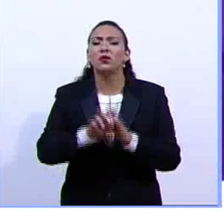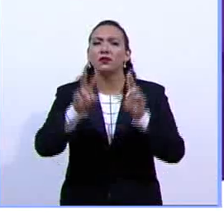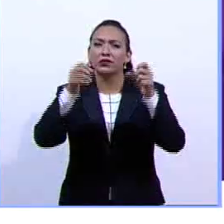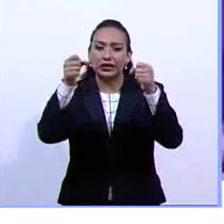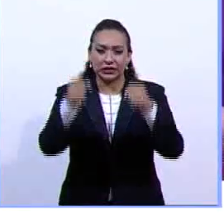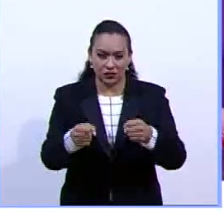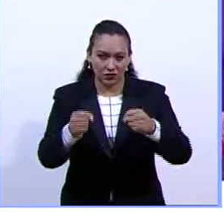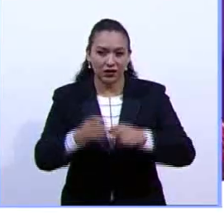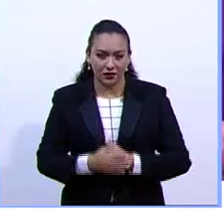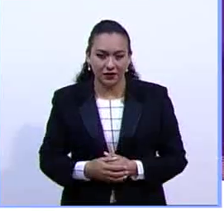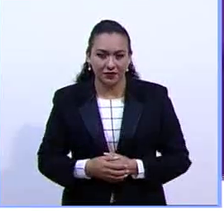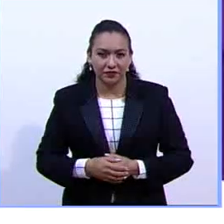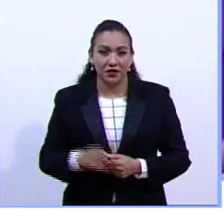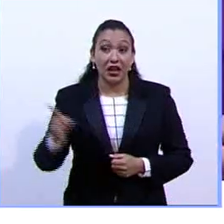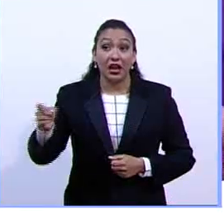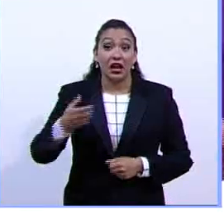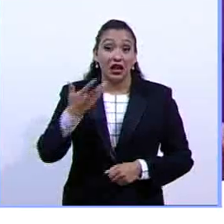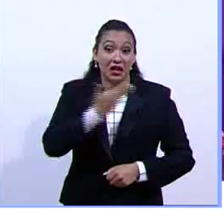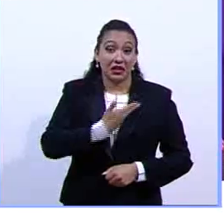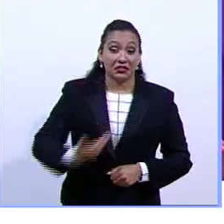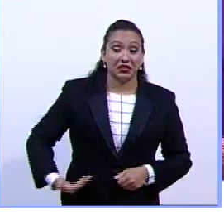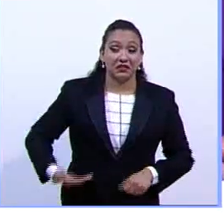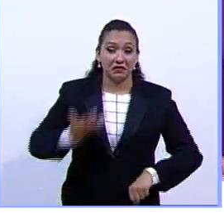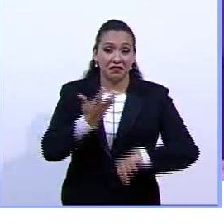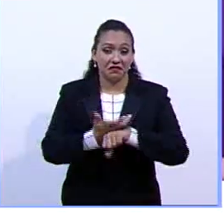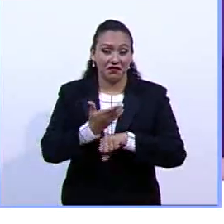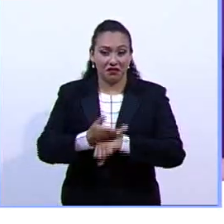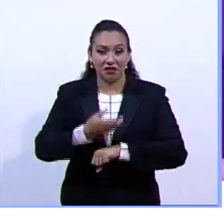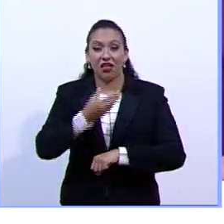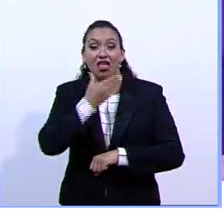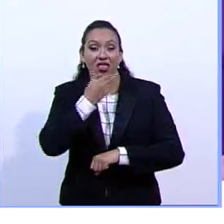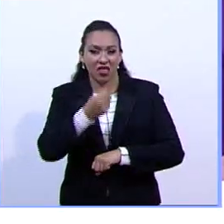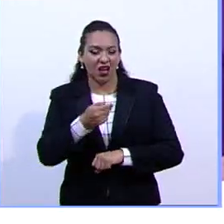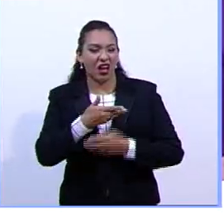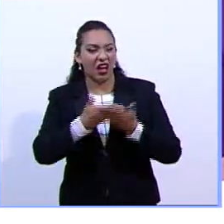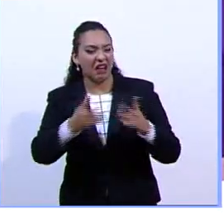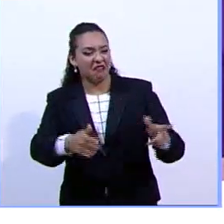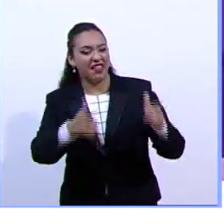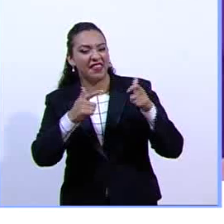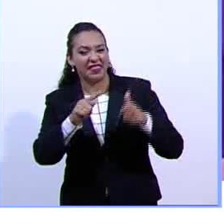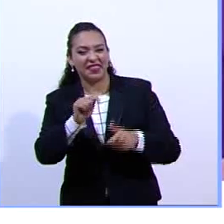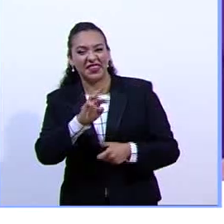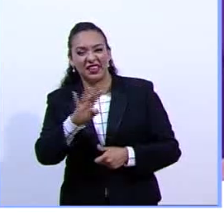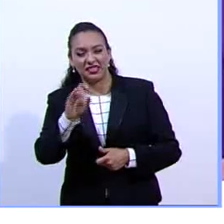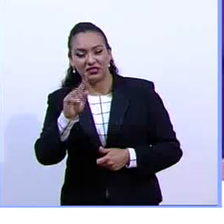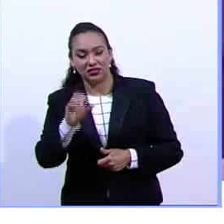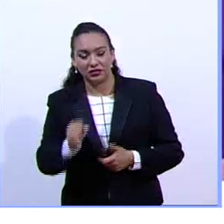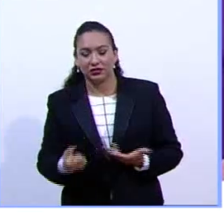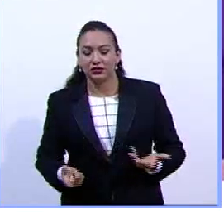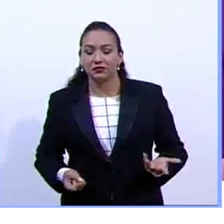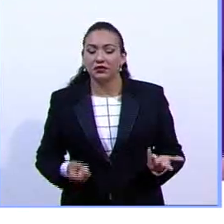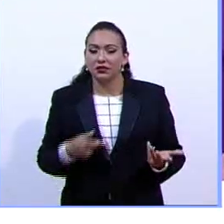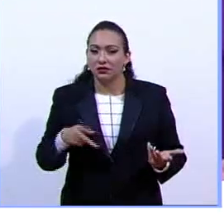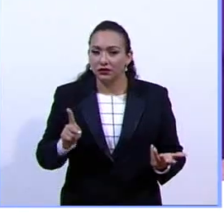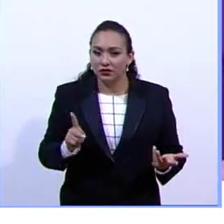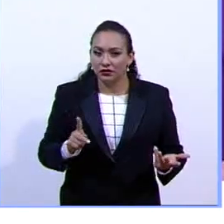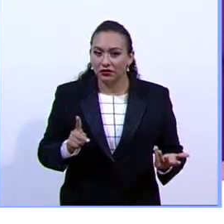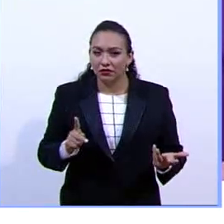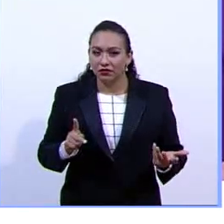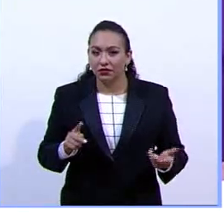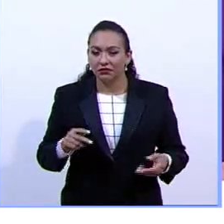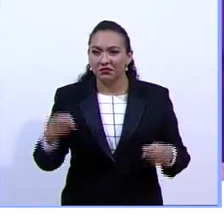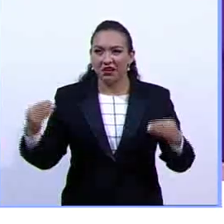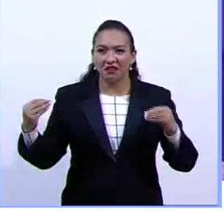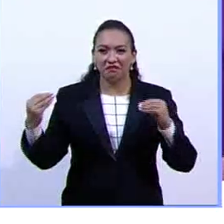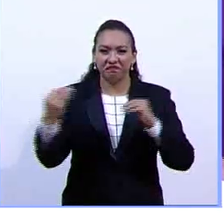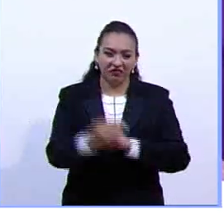las organizaciones terroristas y fronteras, nos movemos en intereses que muchas veces chocan, o sea, no son tan